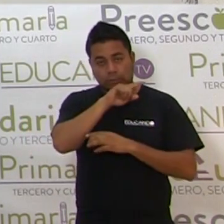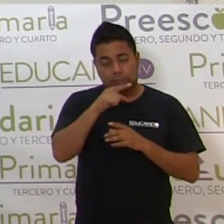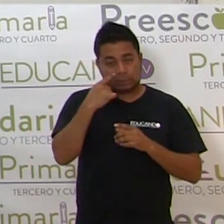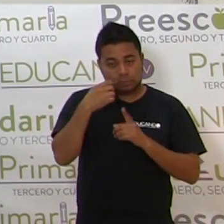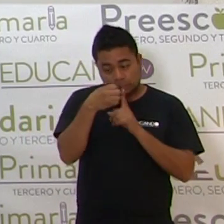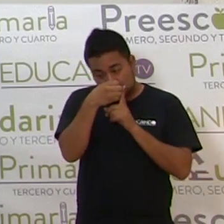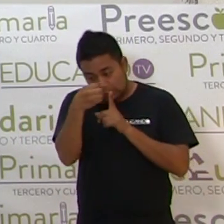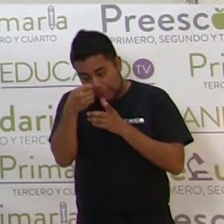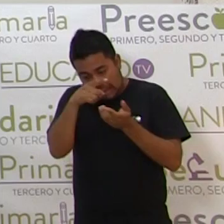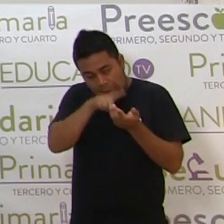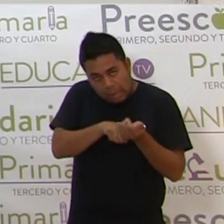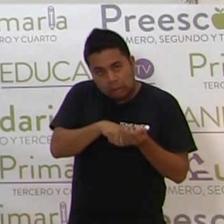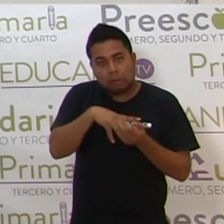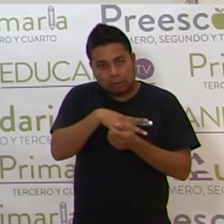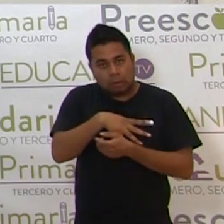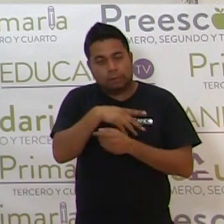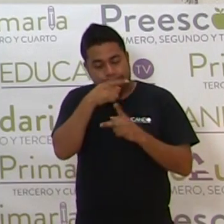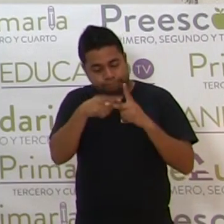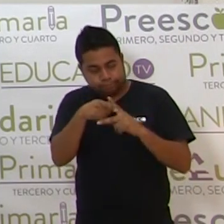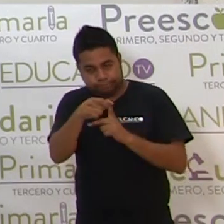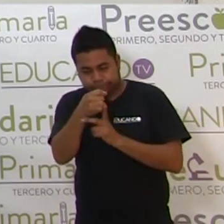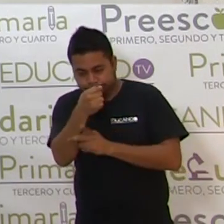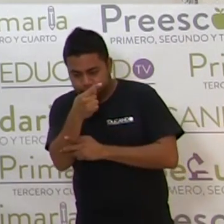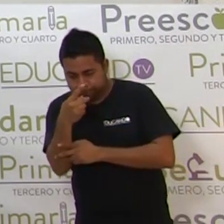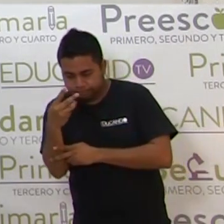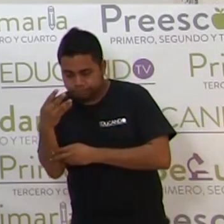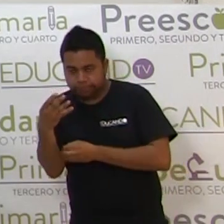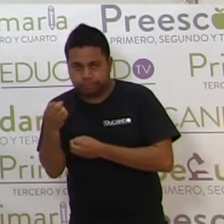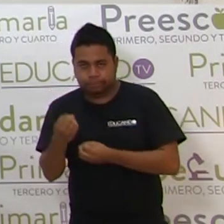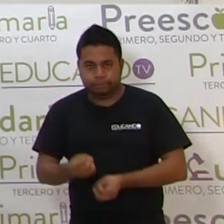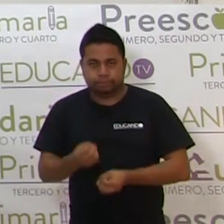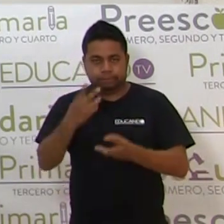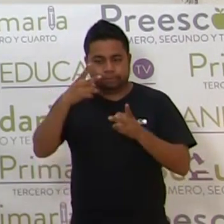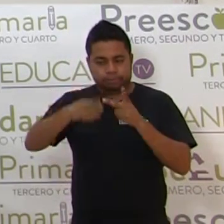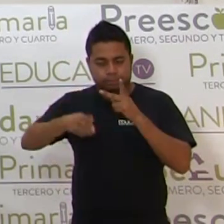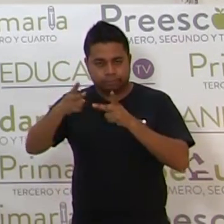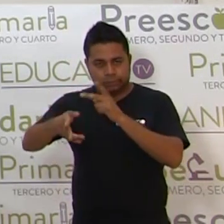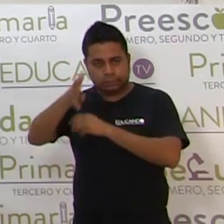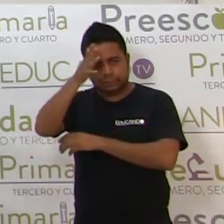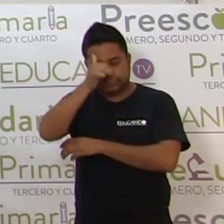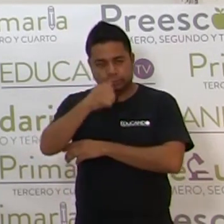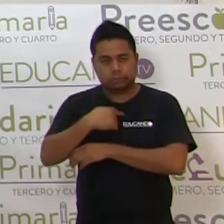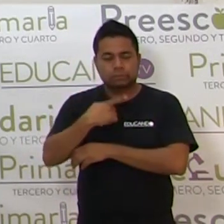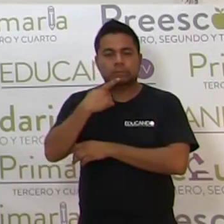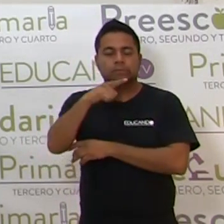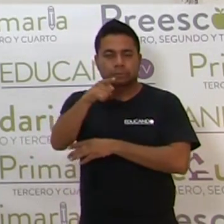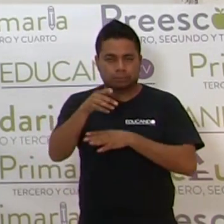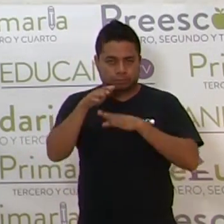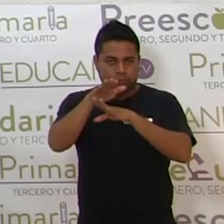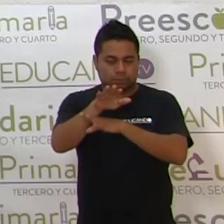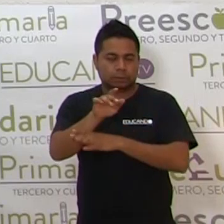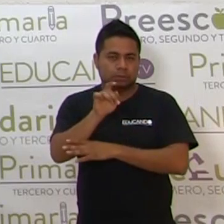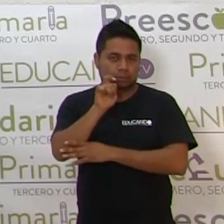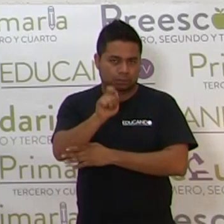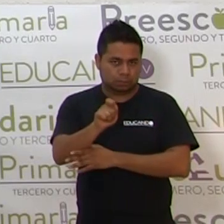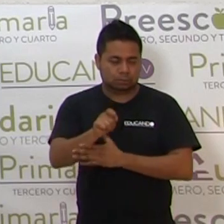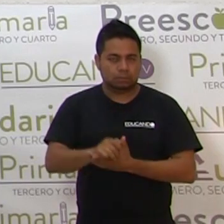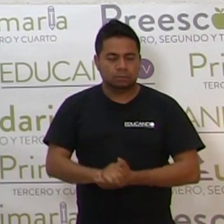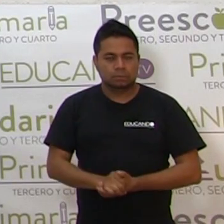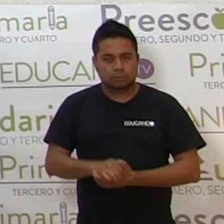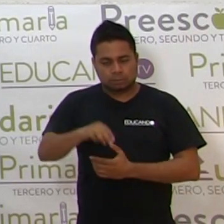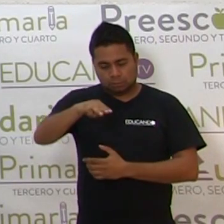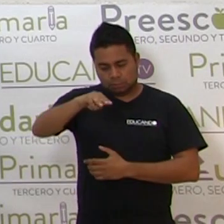tienen también su propio conteo. Recuerda que cuando hablamos todo lo referente a lo que es